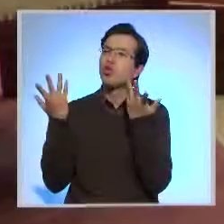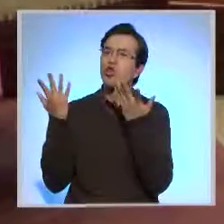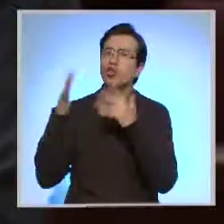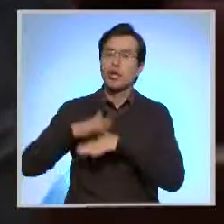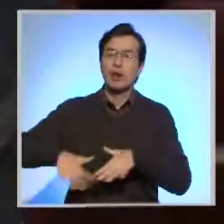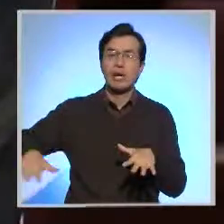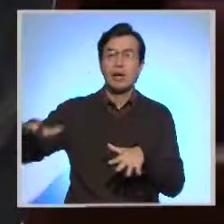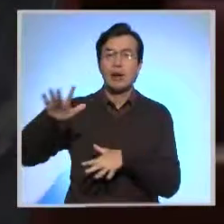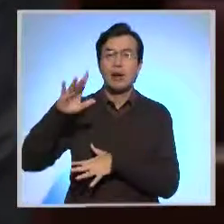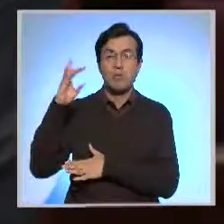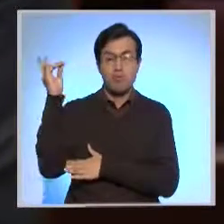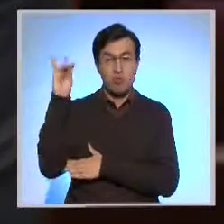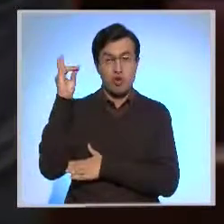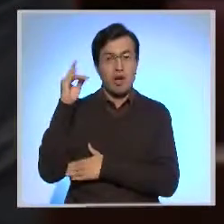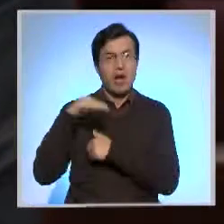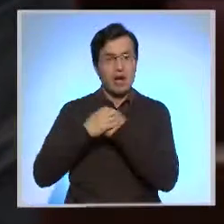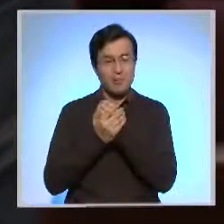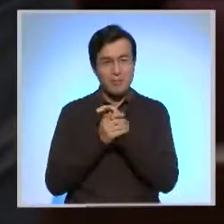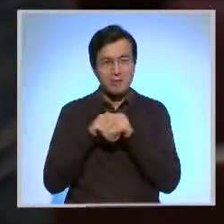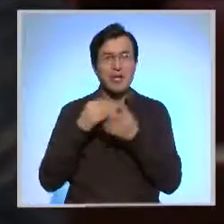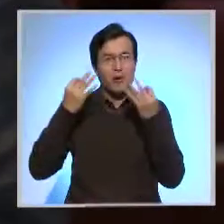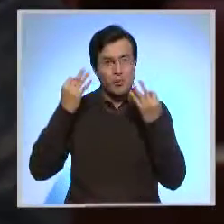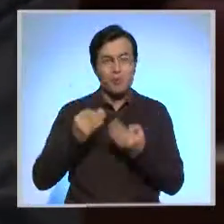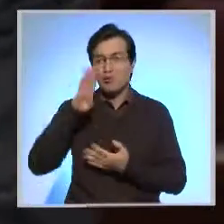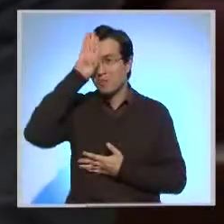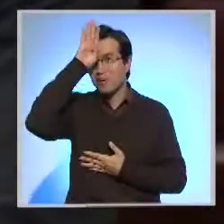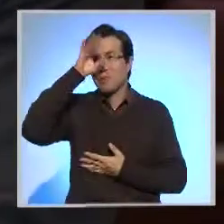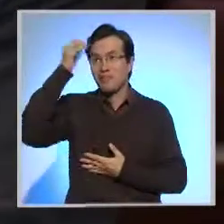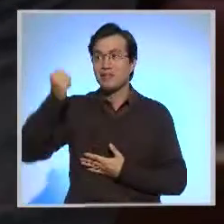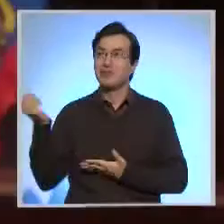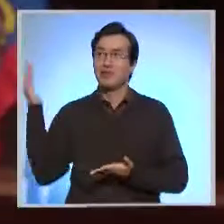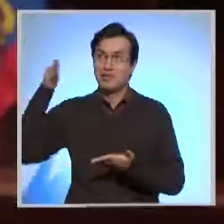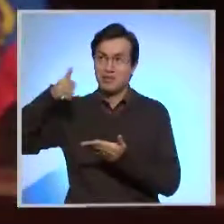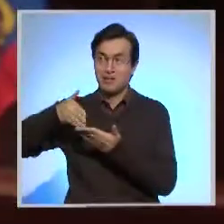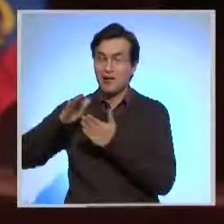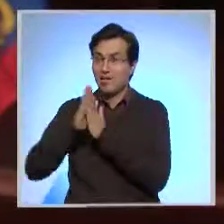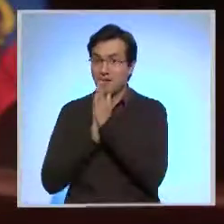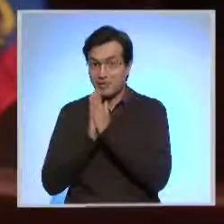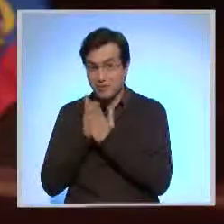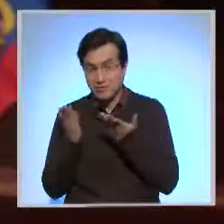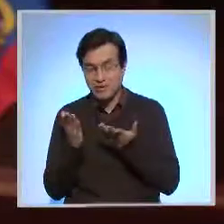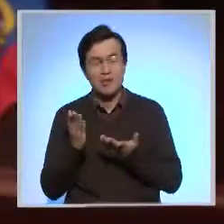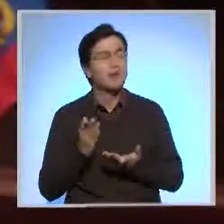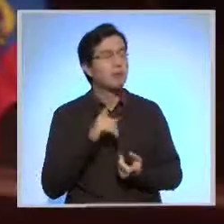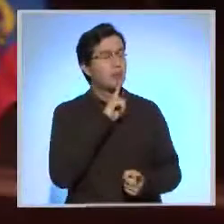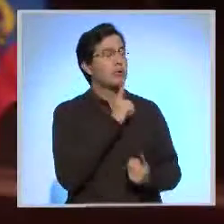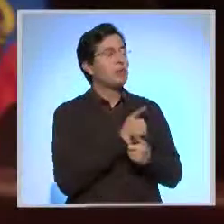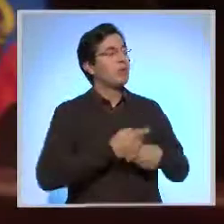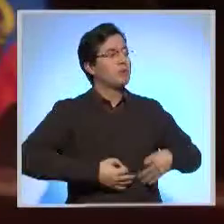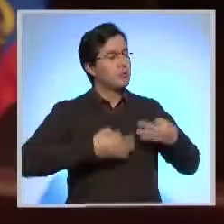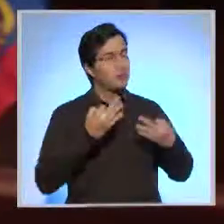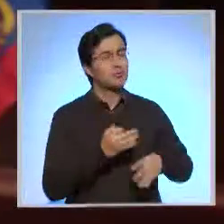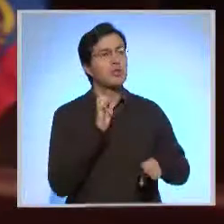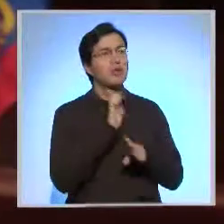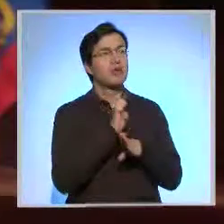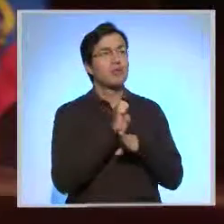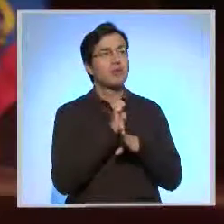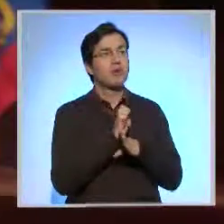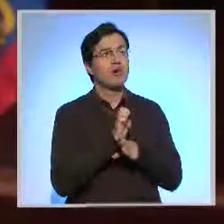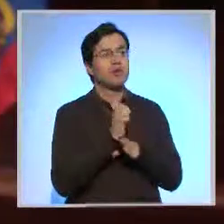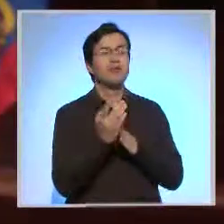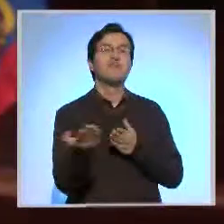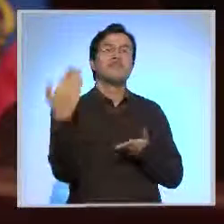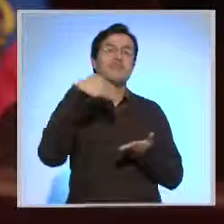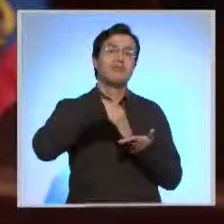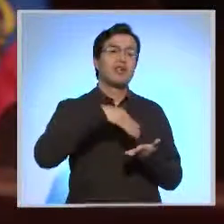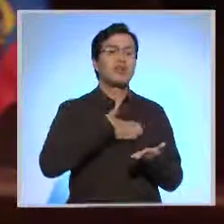entiendo aprovechando la visita del papa- francisco cómo les fue pues es extraordinario el llegaba al ecuador y yo iba a los